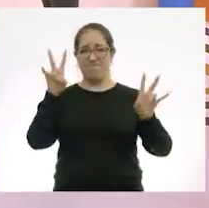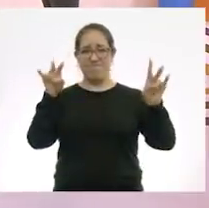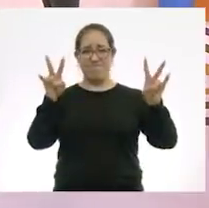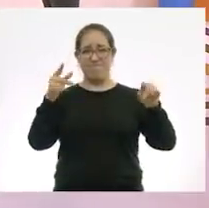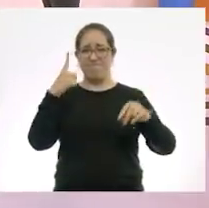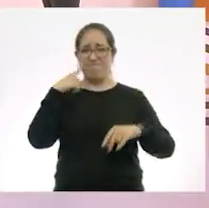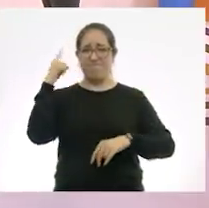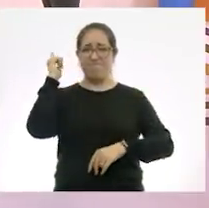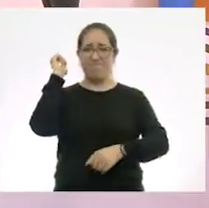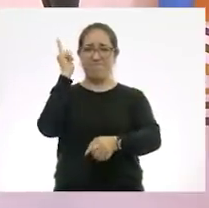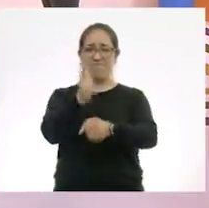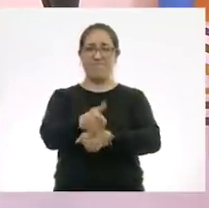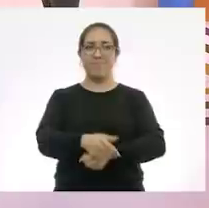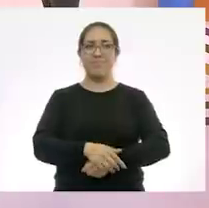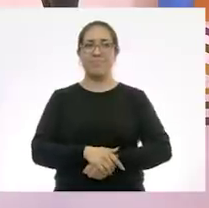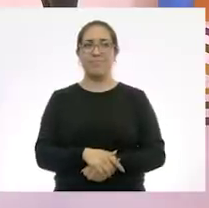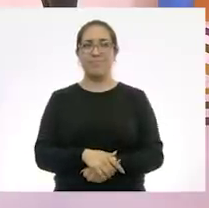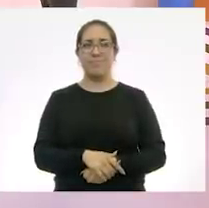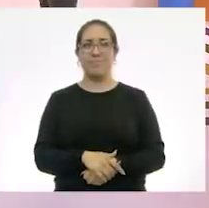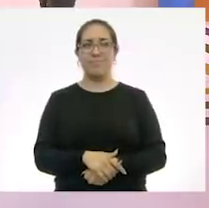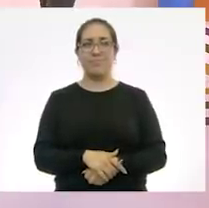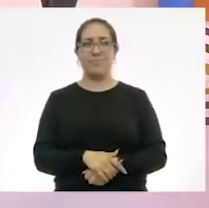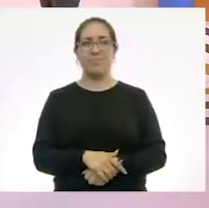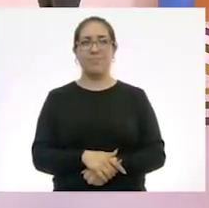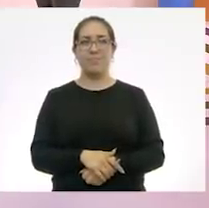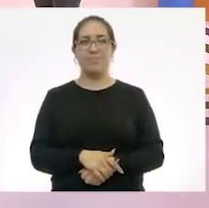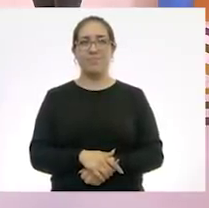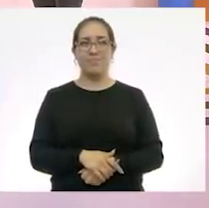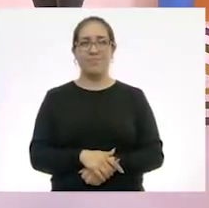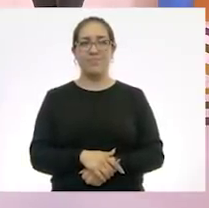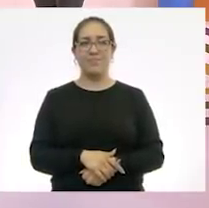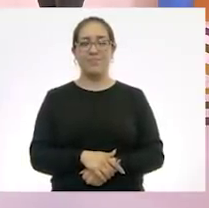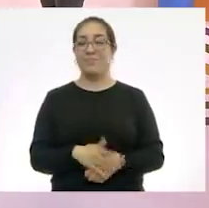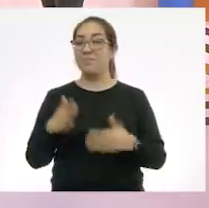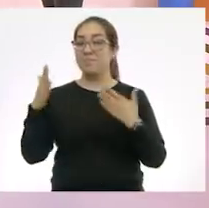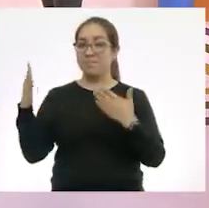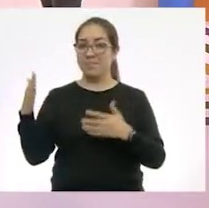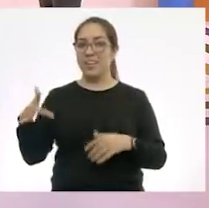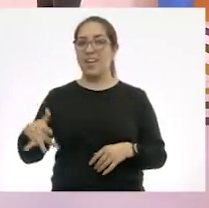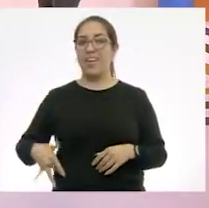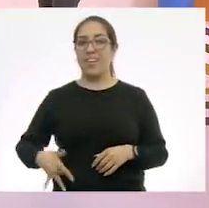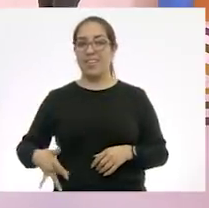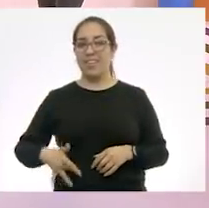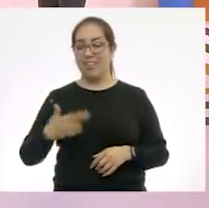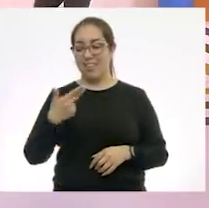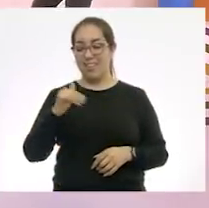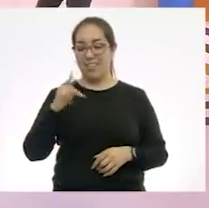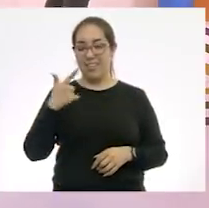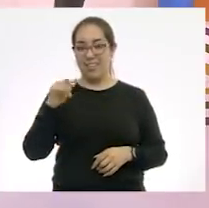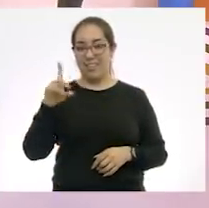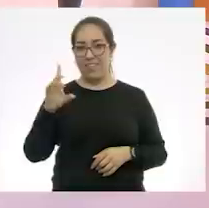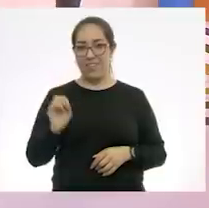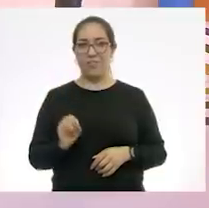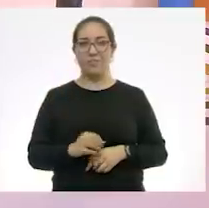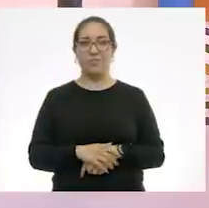esta vista que no es muy buena, pero no pude ver. Aquí está el hígado. El hígado.